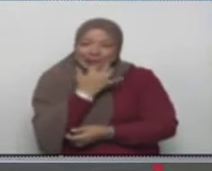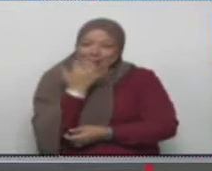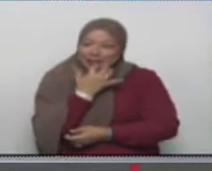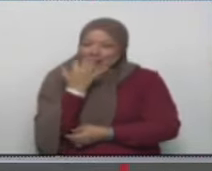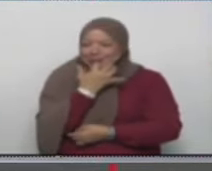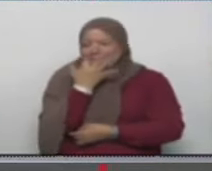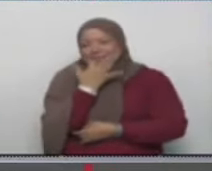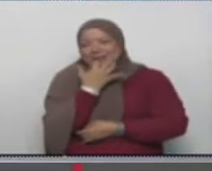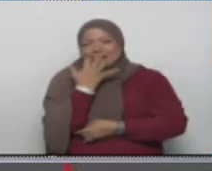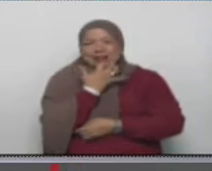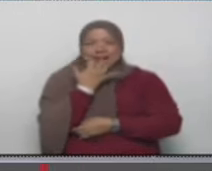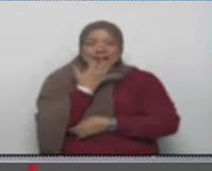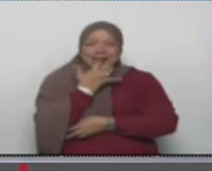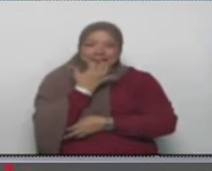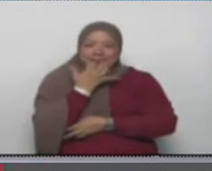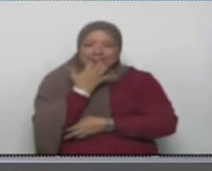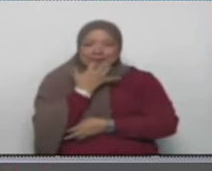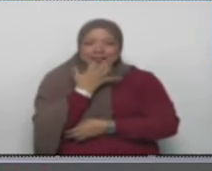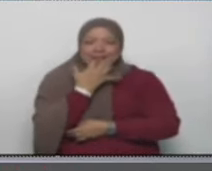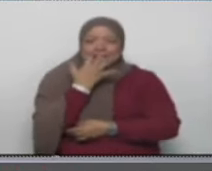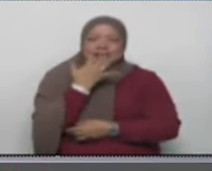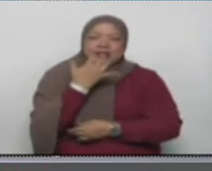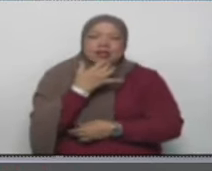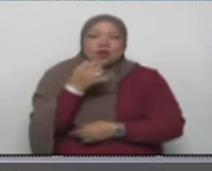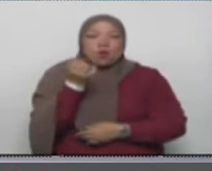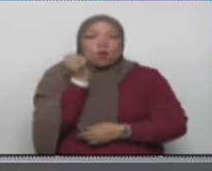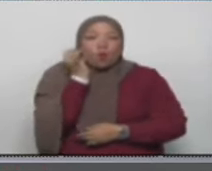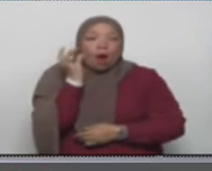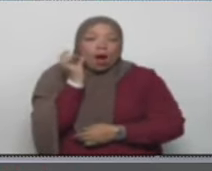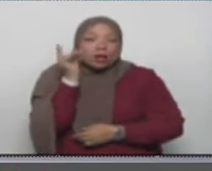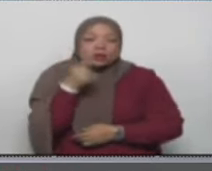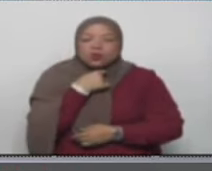Porque no me gusta dejar en azul a nadie.